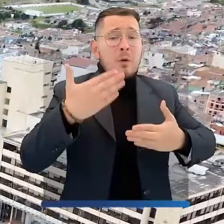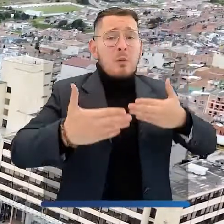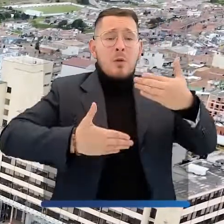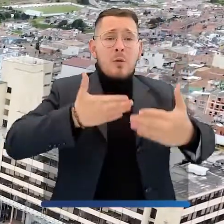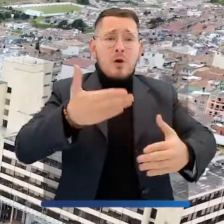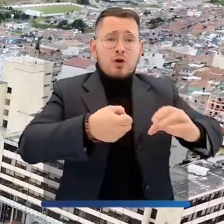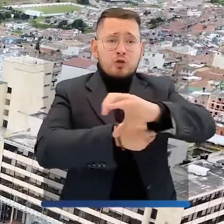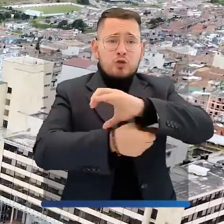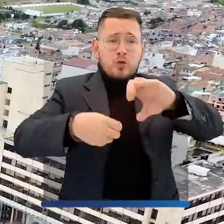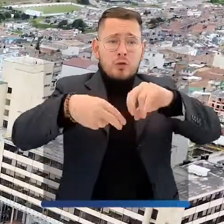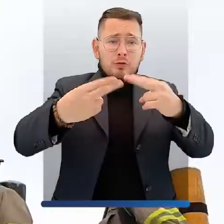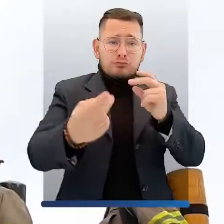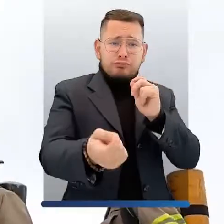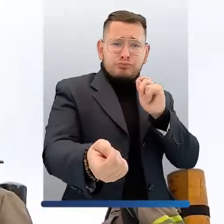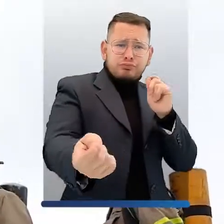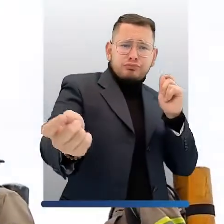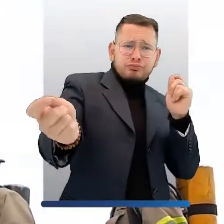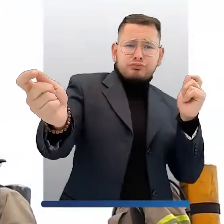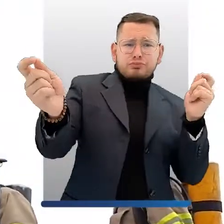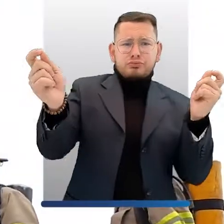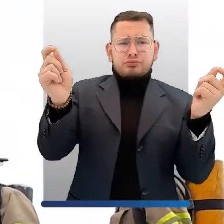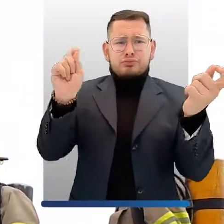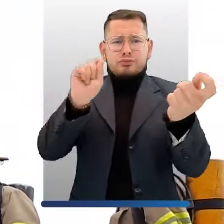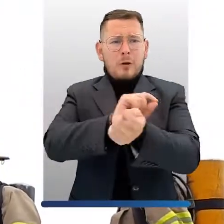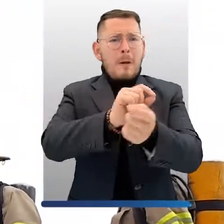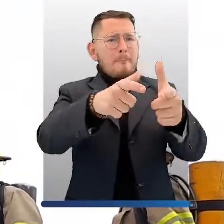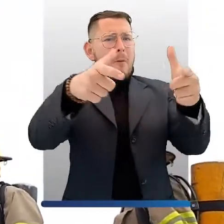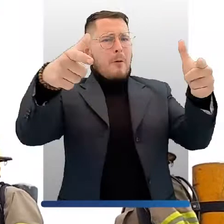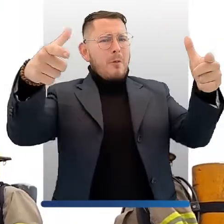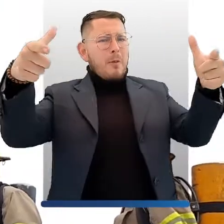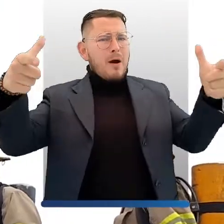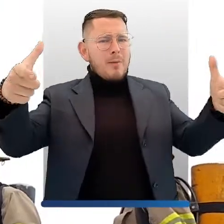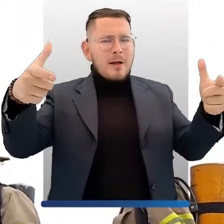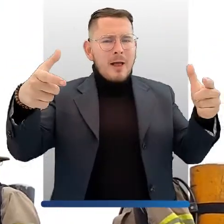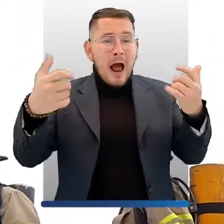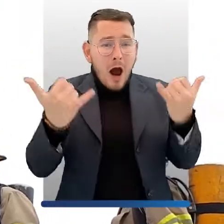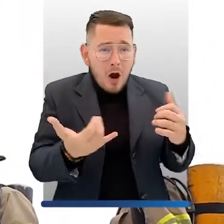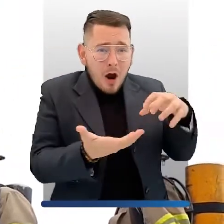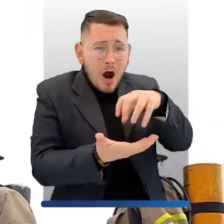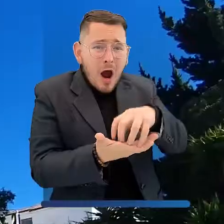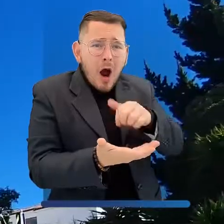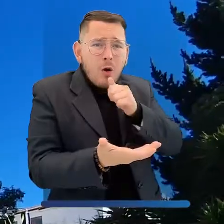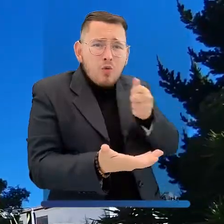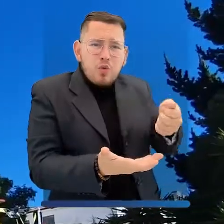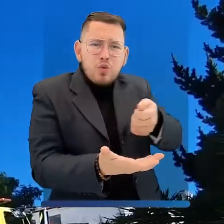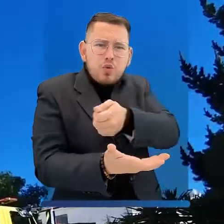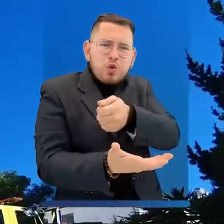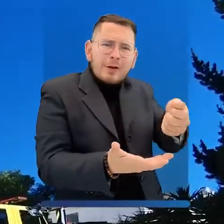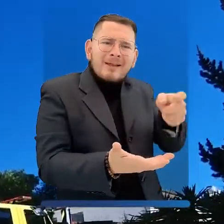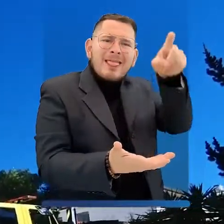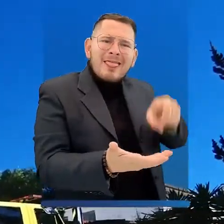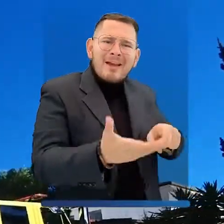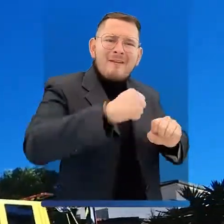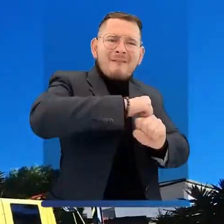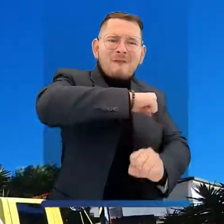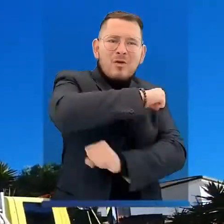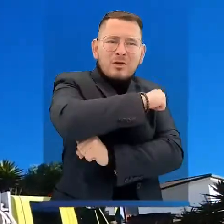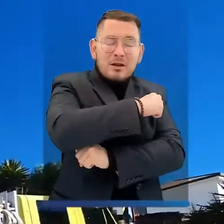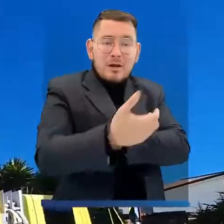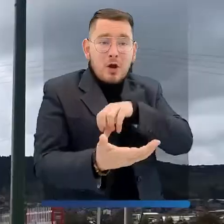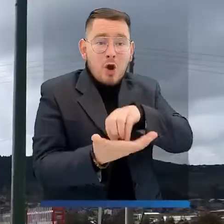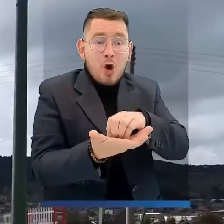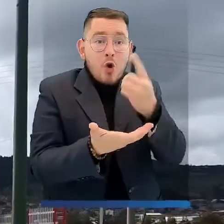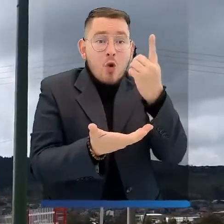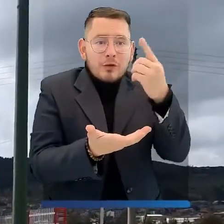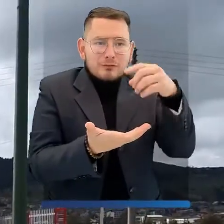crecimiento y desarrollo de la ciudad de Tunja, el Cuerpo de Bomberos vio la necesidad de fortalecerse, pasando así de tener una sede a